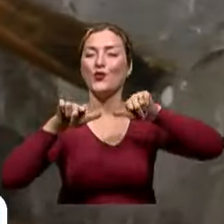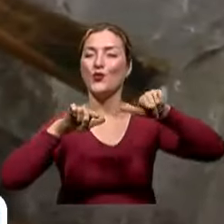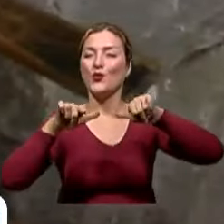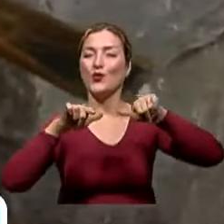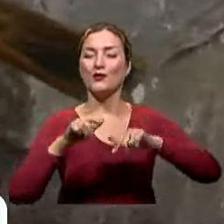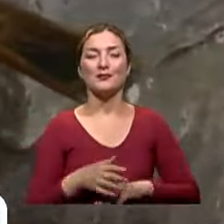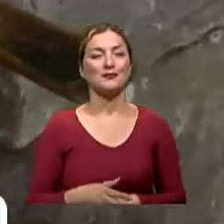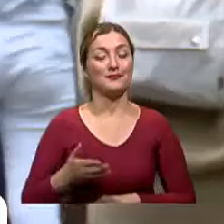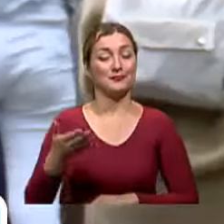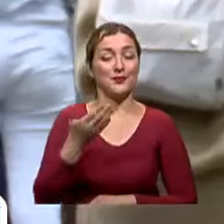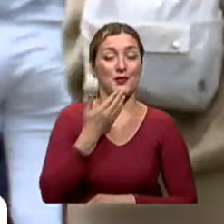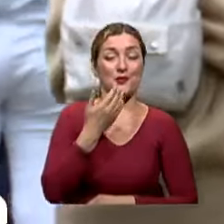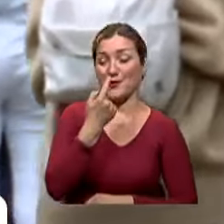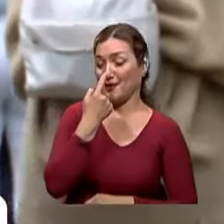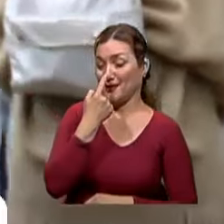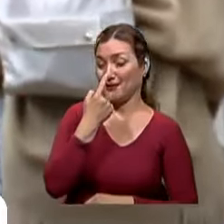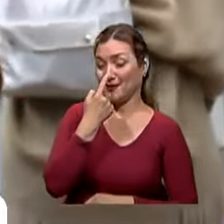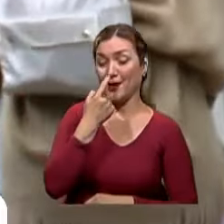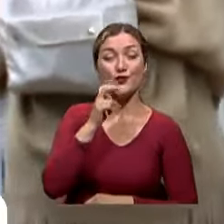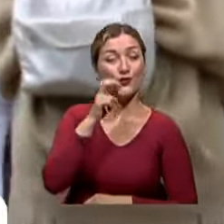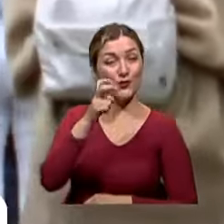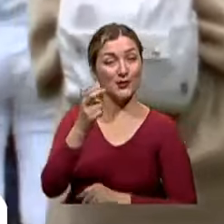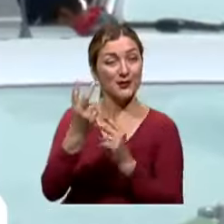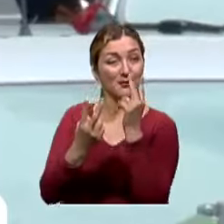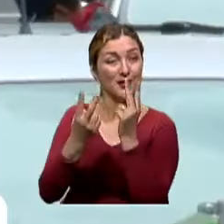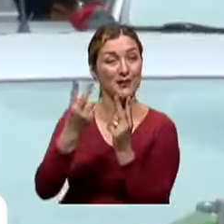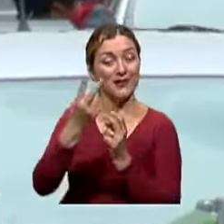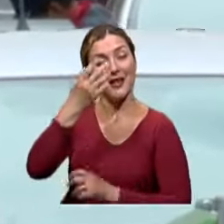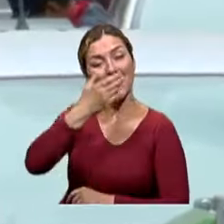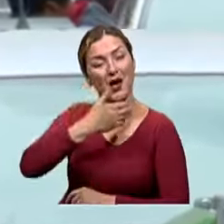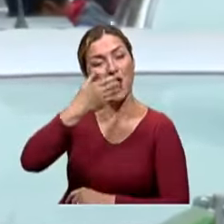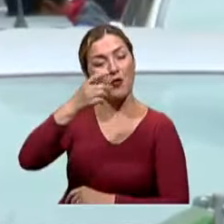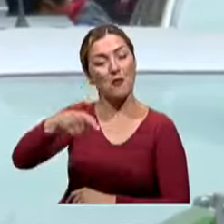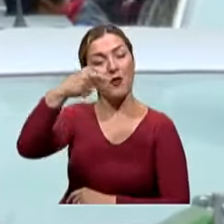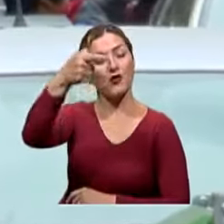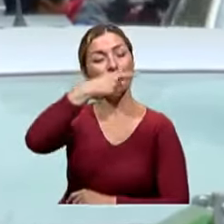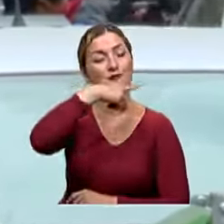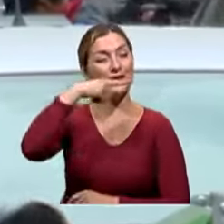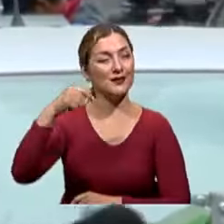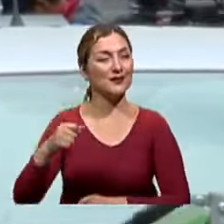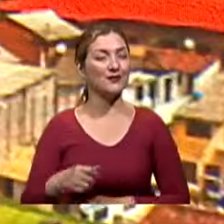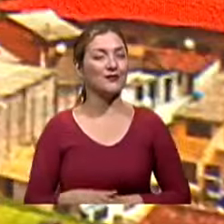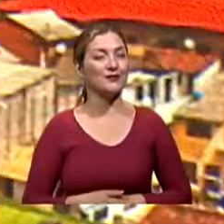que sin duda lo hace atractivo para que el turista visite Ambato en el próximo feriado.